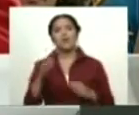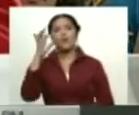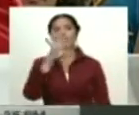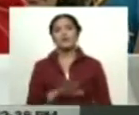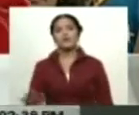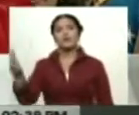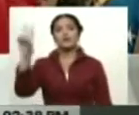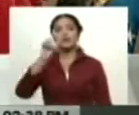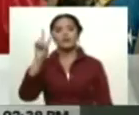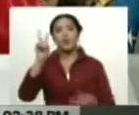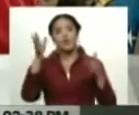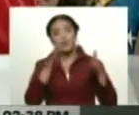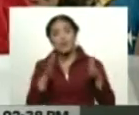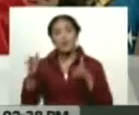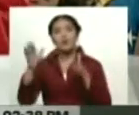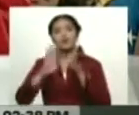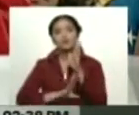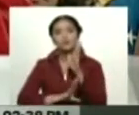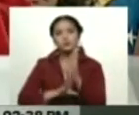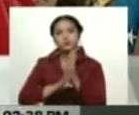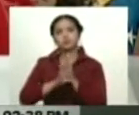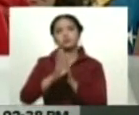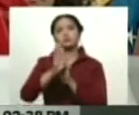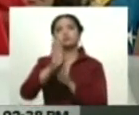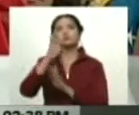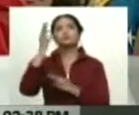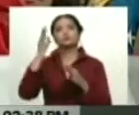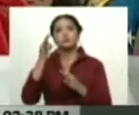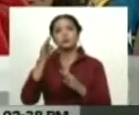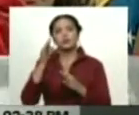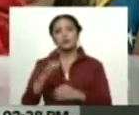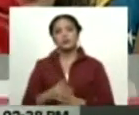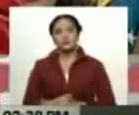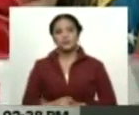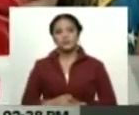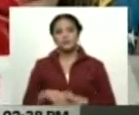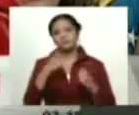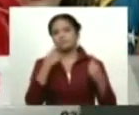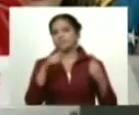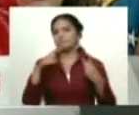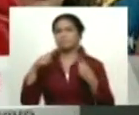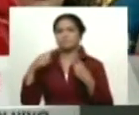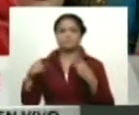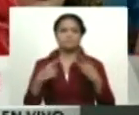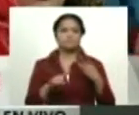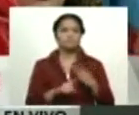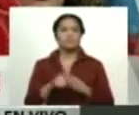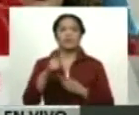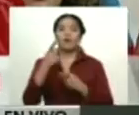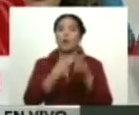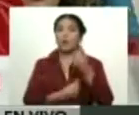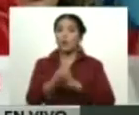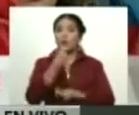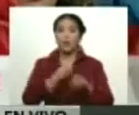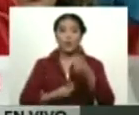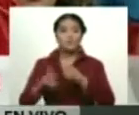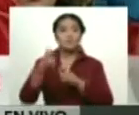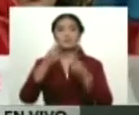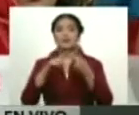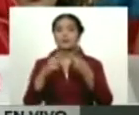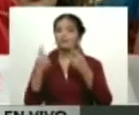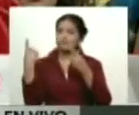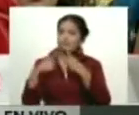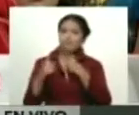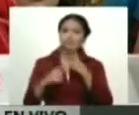va a retomar el camino del crecimiento real y del desarrollo de la diversificación de fuentes económicas de riqueza